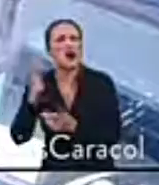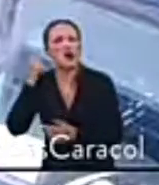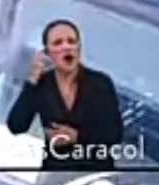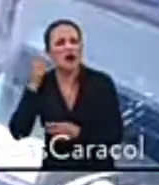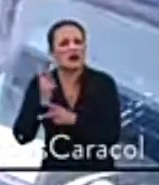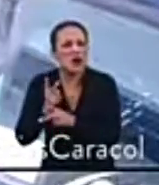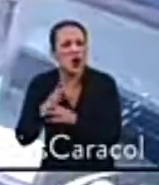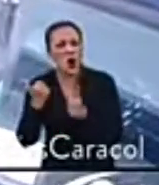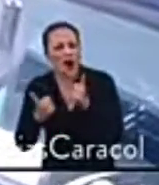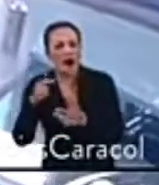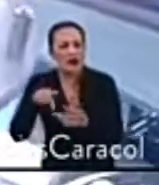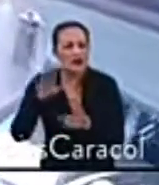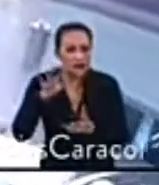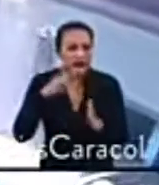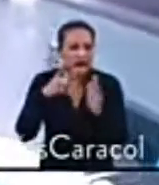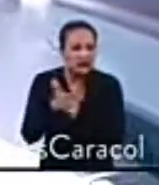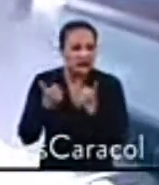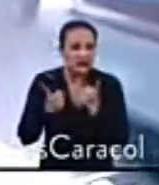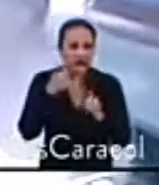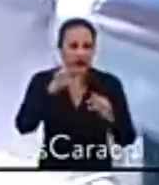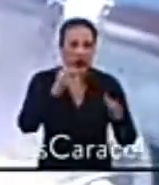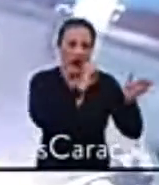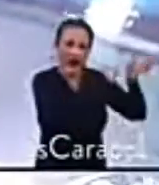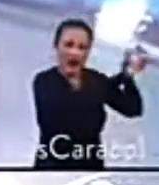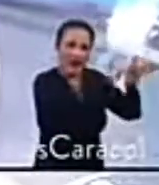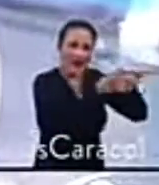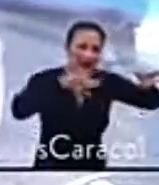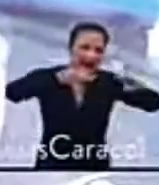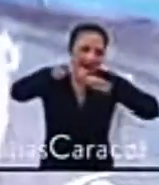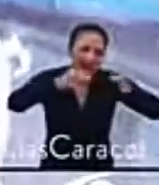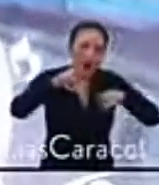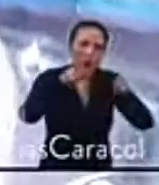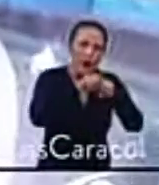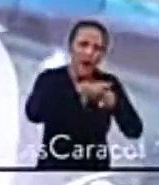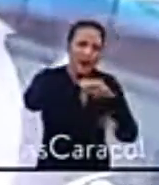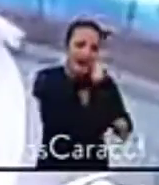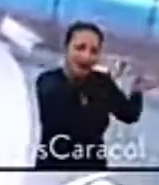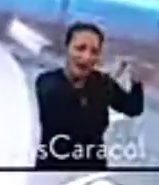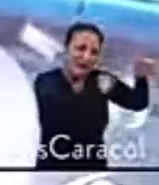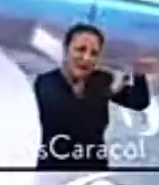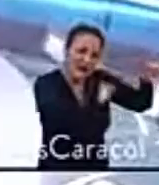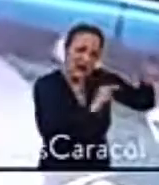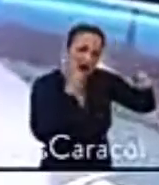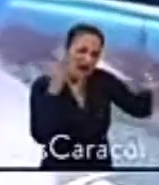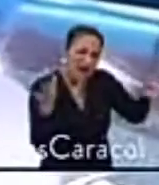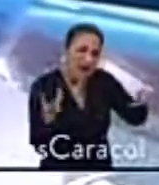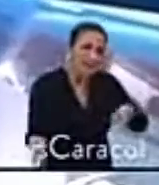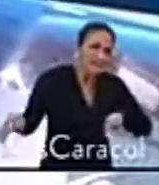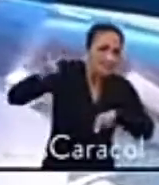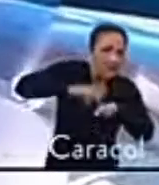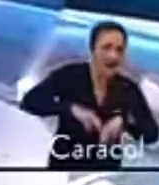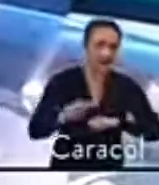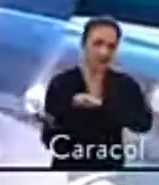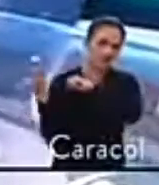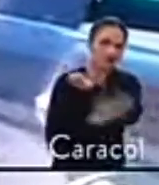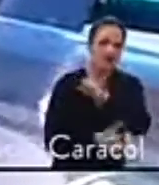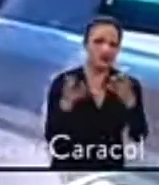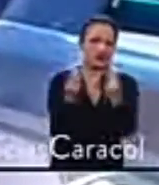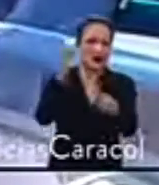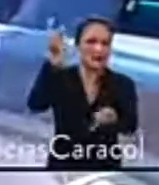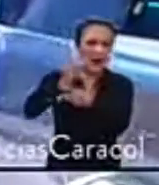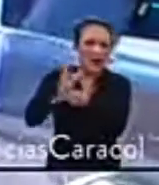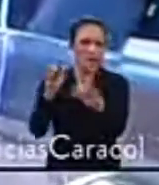en minutos vamos aquí, en el tablero de noticias Caracol, a echar lápiz sobre lo que se endurece para la delincuencia